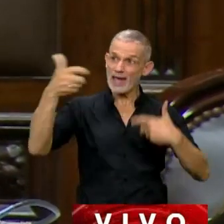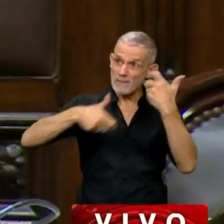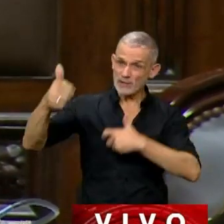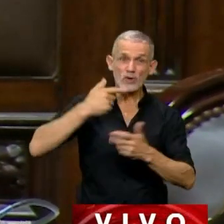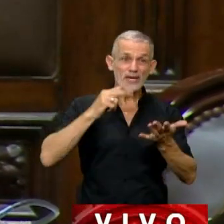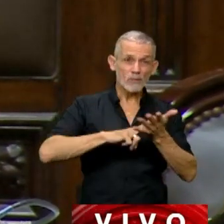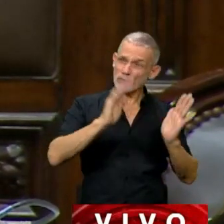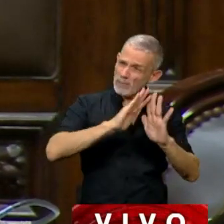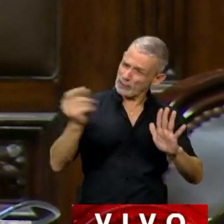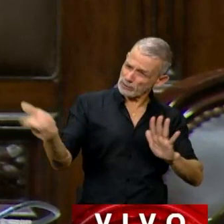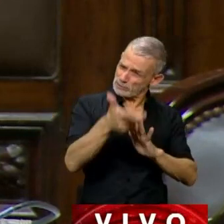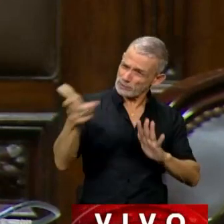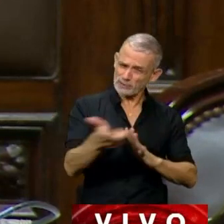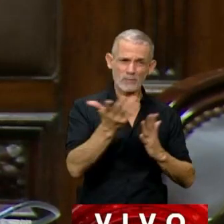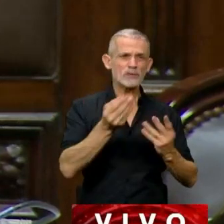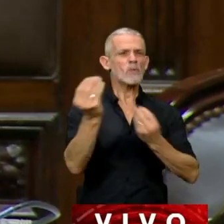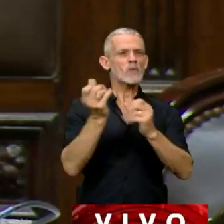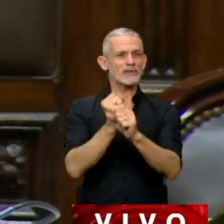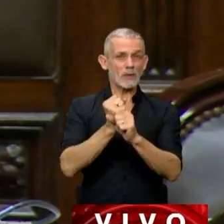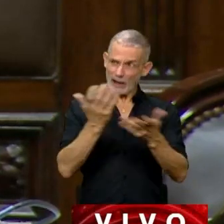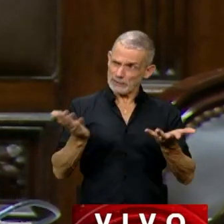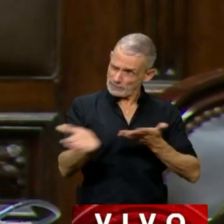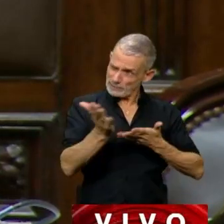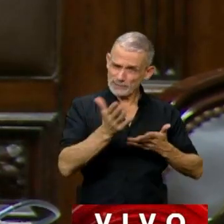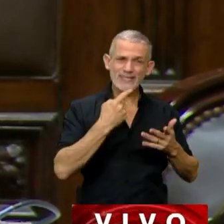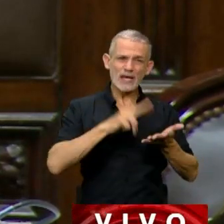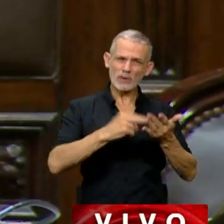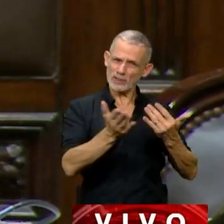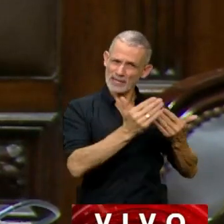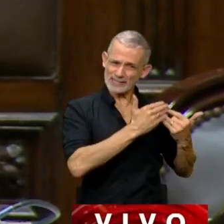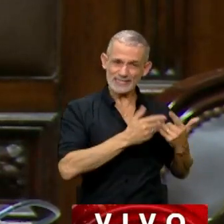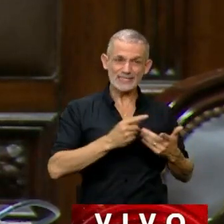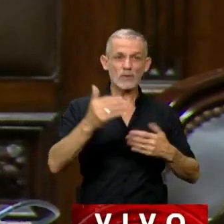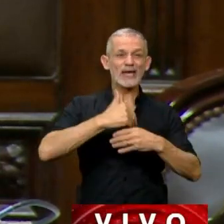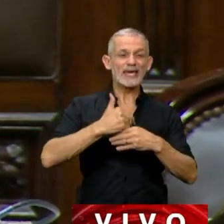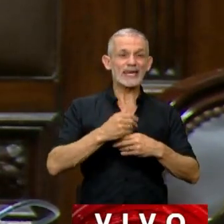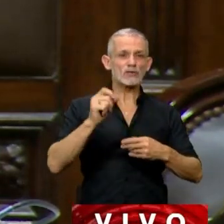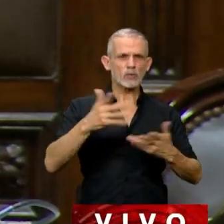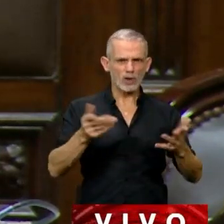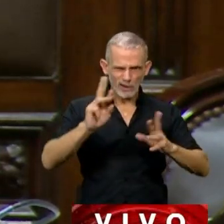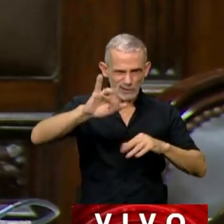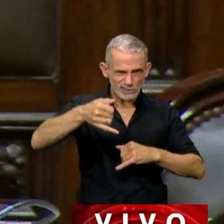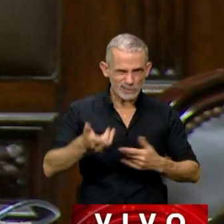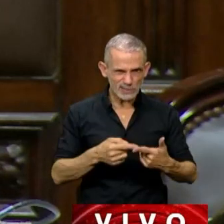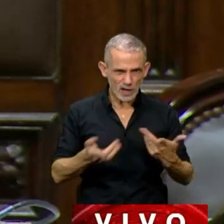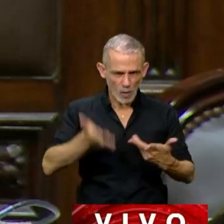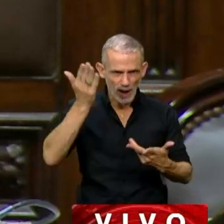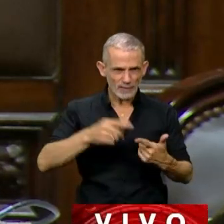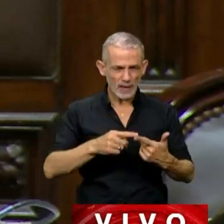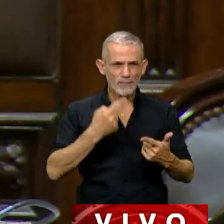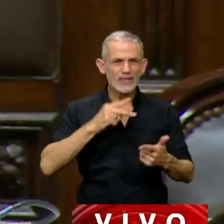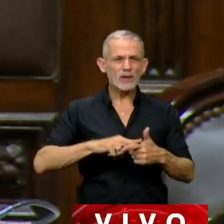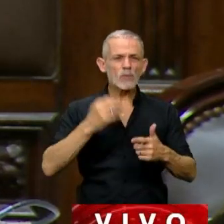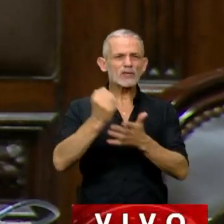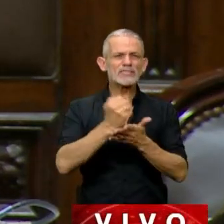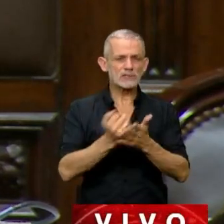podemos generar trabajo. Le permitimos aumentar los ingresos brutos, le permitimos aumentar el impuesto a